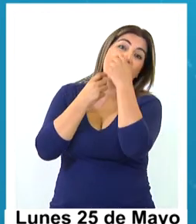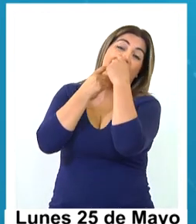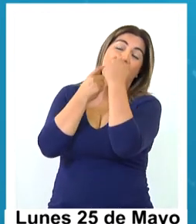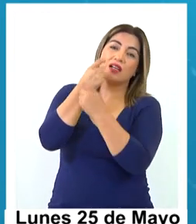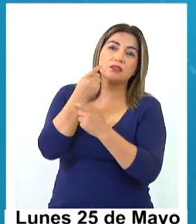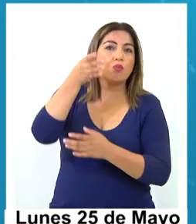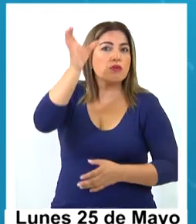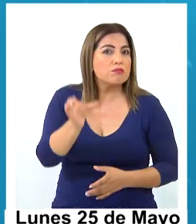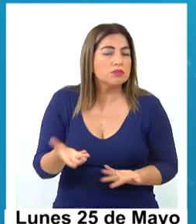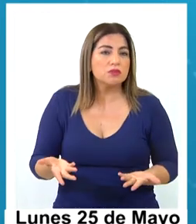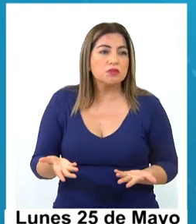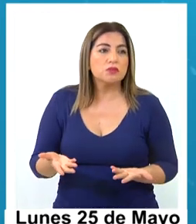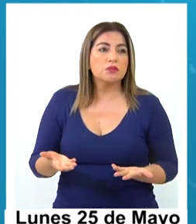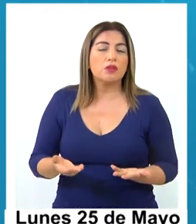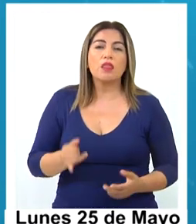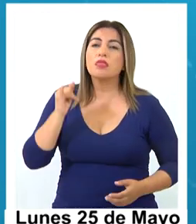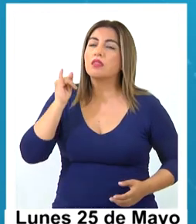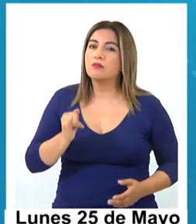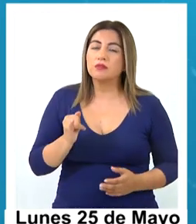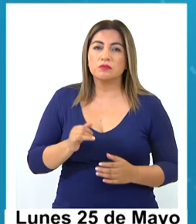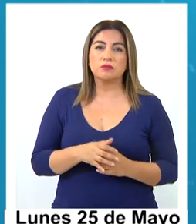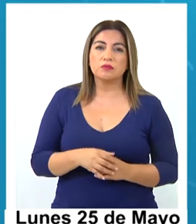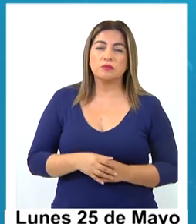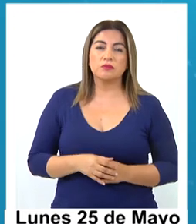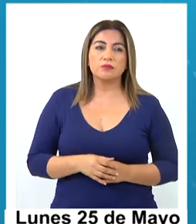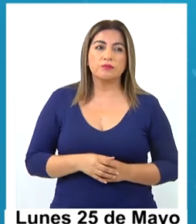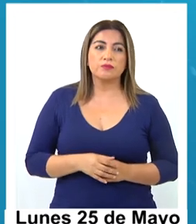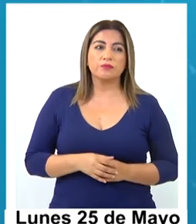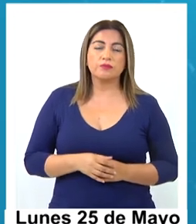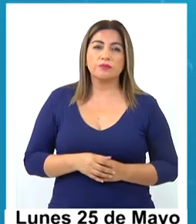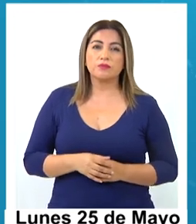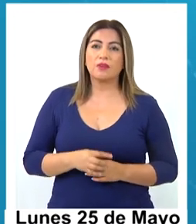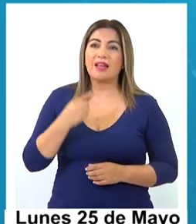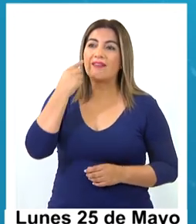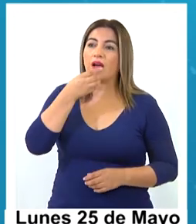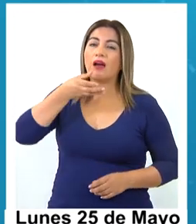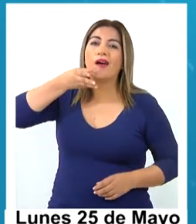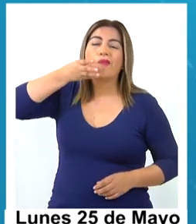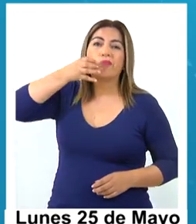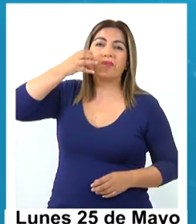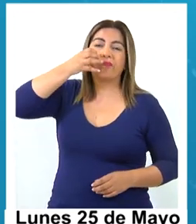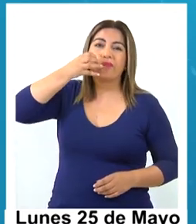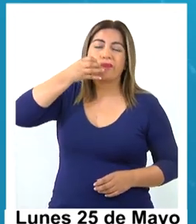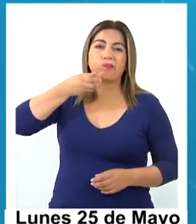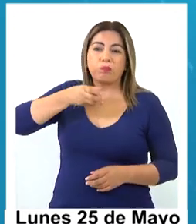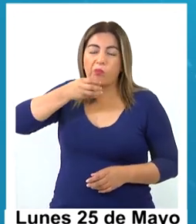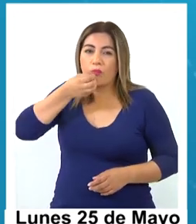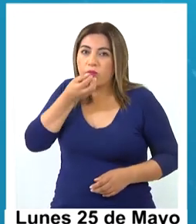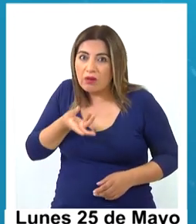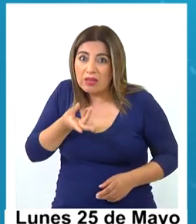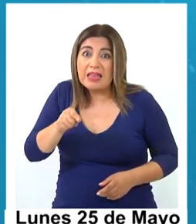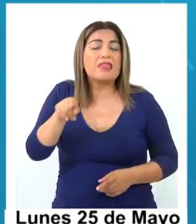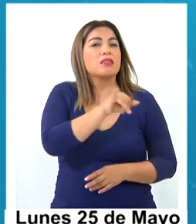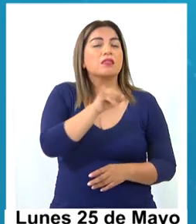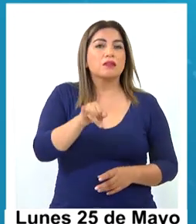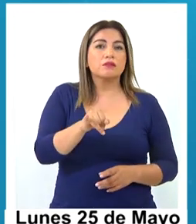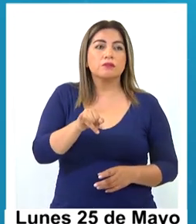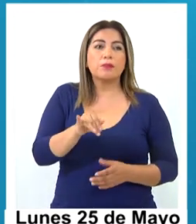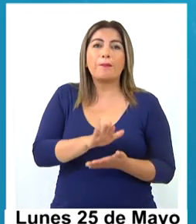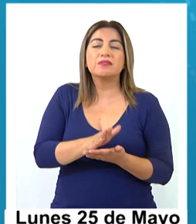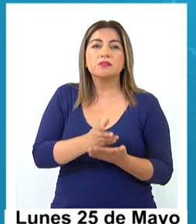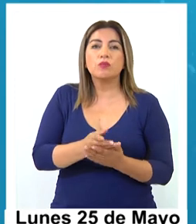tanto adentro de la el paciente si todos se tienen que enjuagar con un tipo de colutorios pecial para bajar la carga viral ya